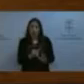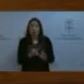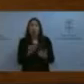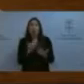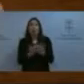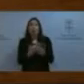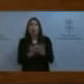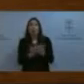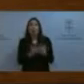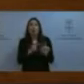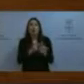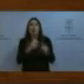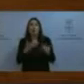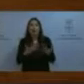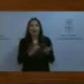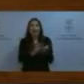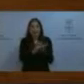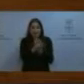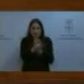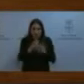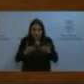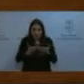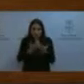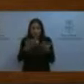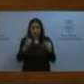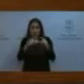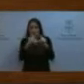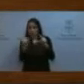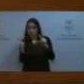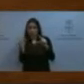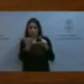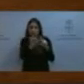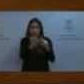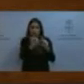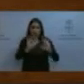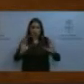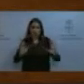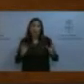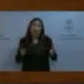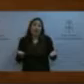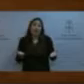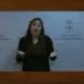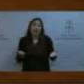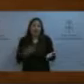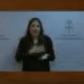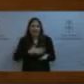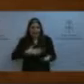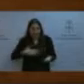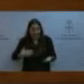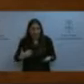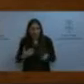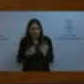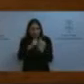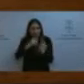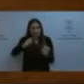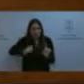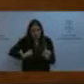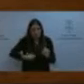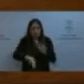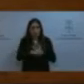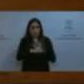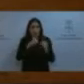proposición es prestar servicios en las zonas mencionadas y, por lo tanto, queremos mantener el espíritu de la